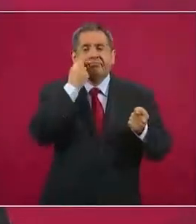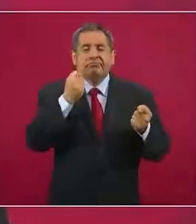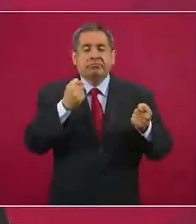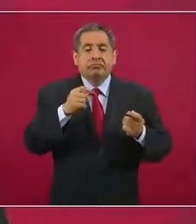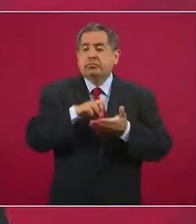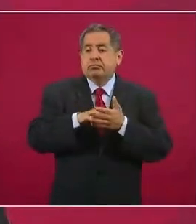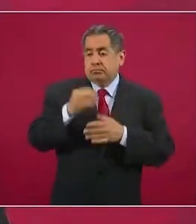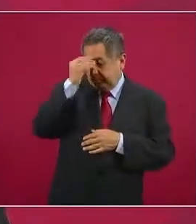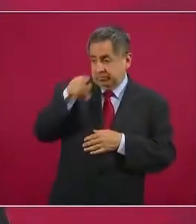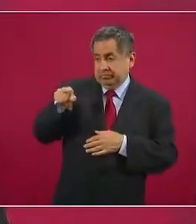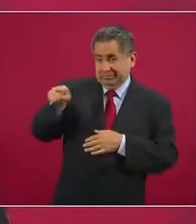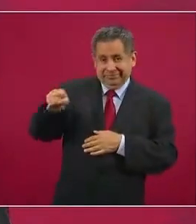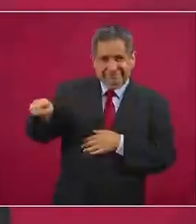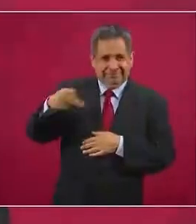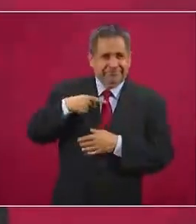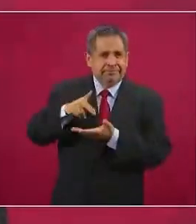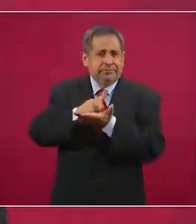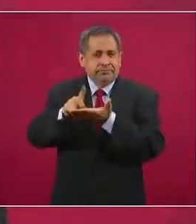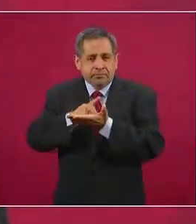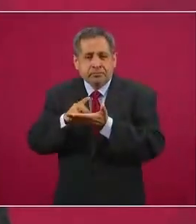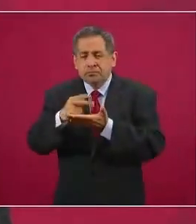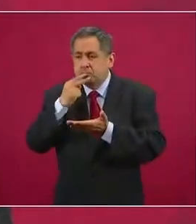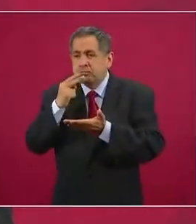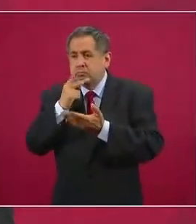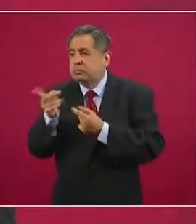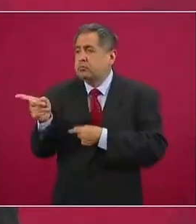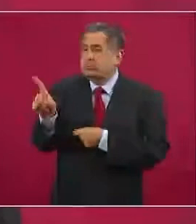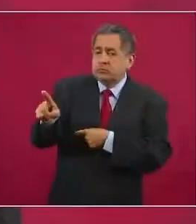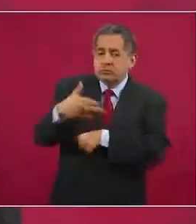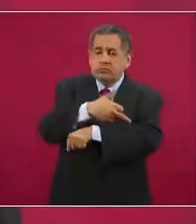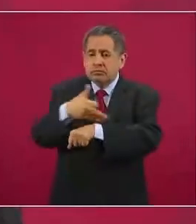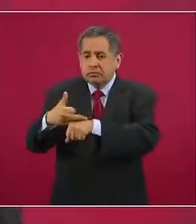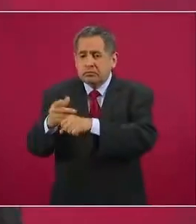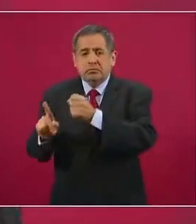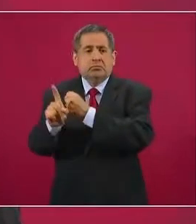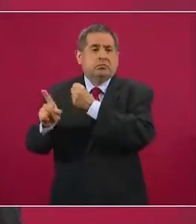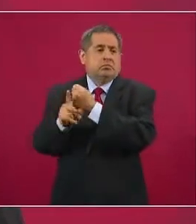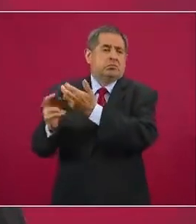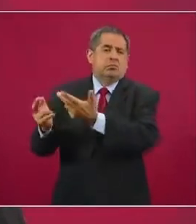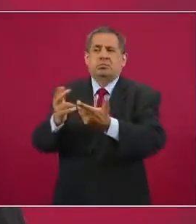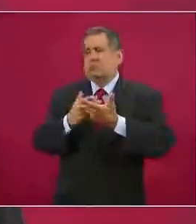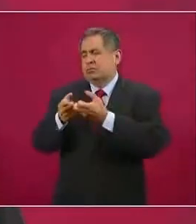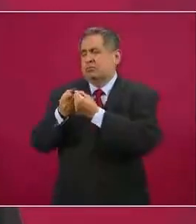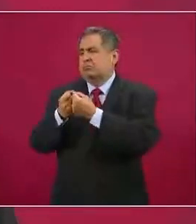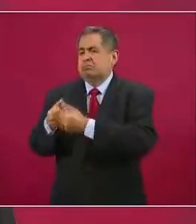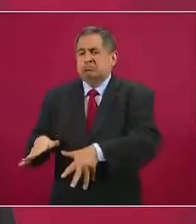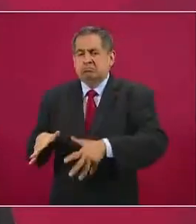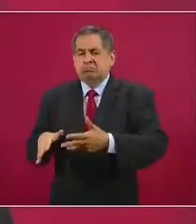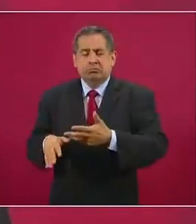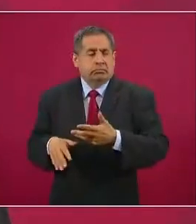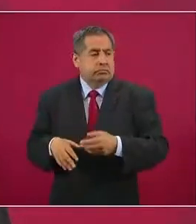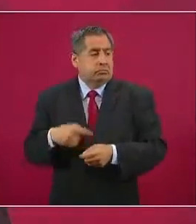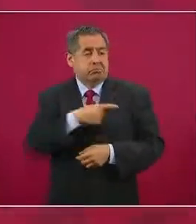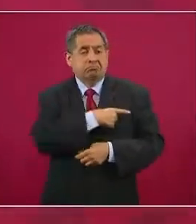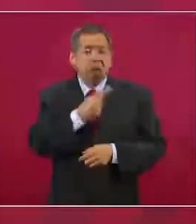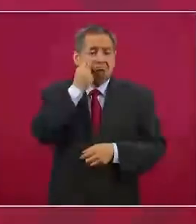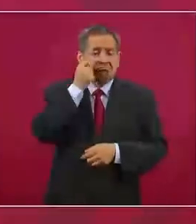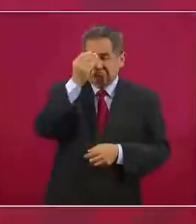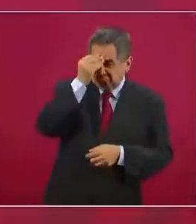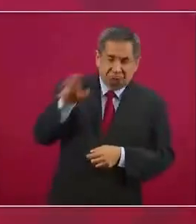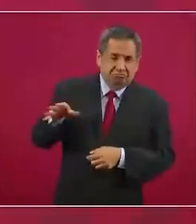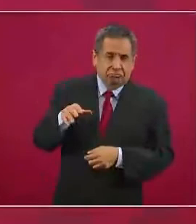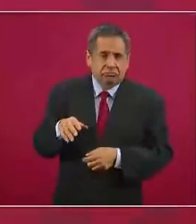consume las drogas, sino a las familias, destruyen, pues es algo parecido.